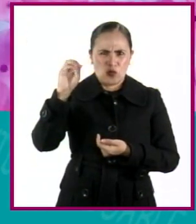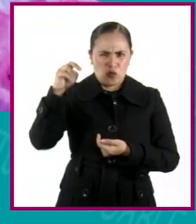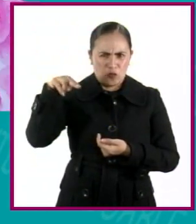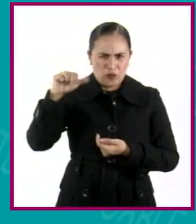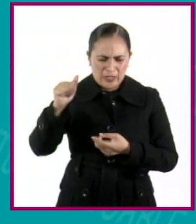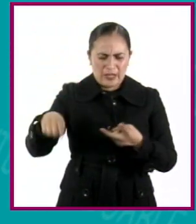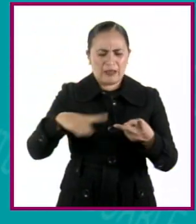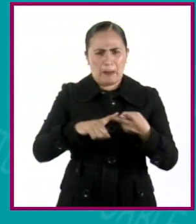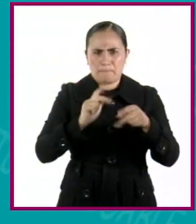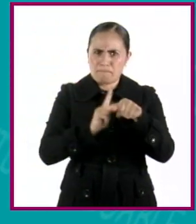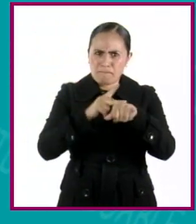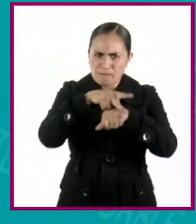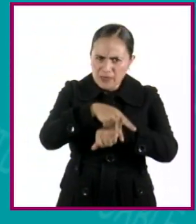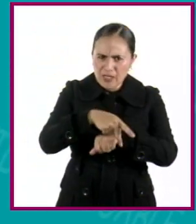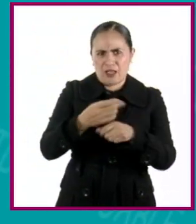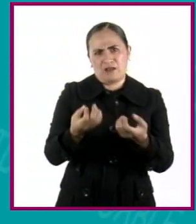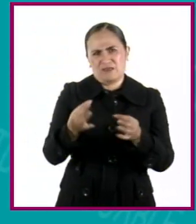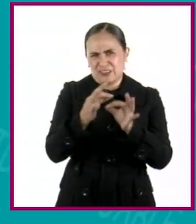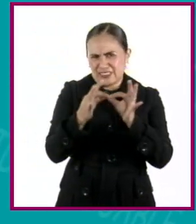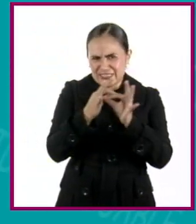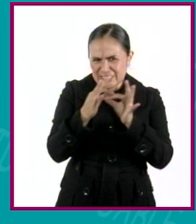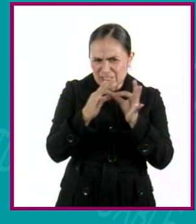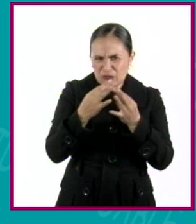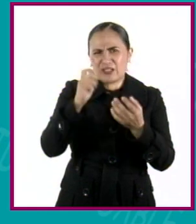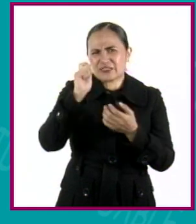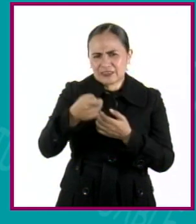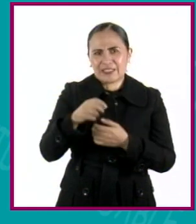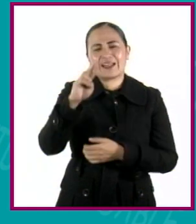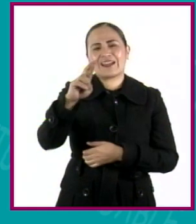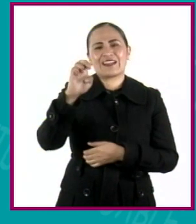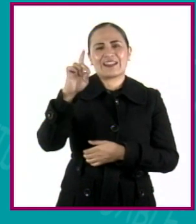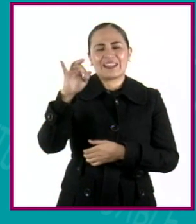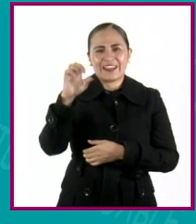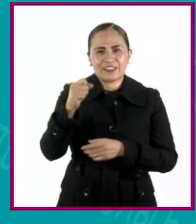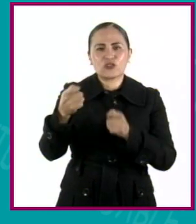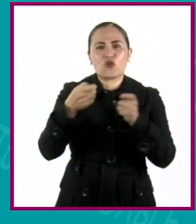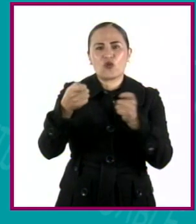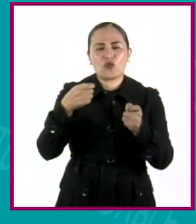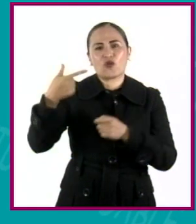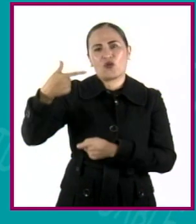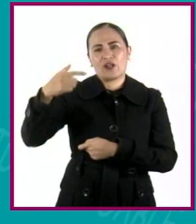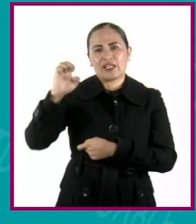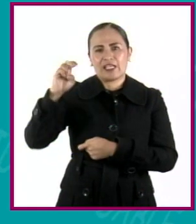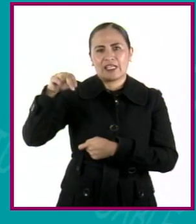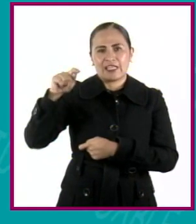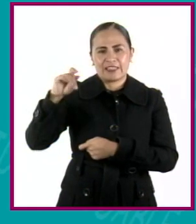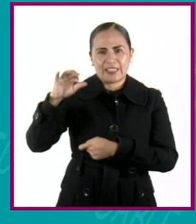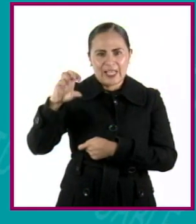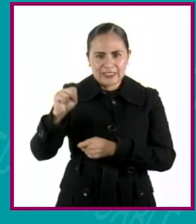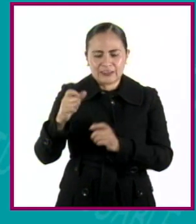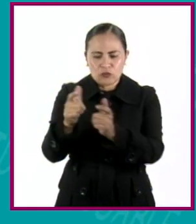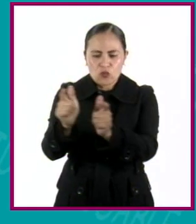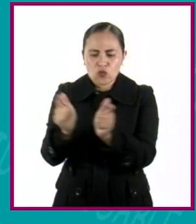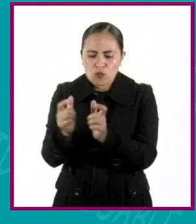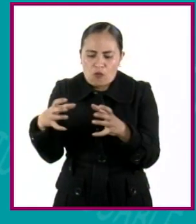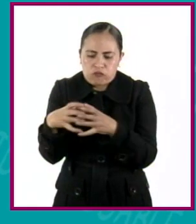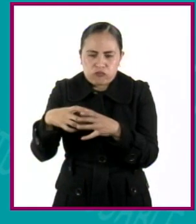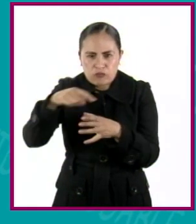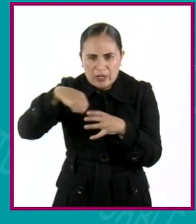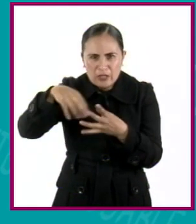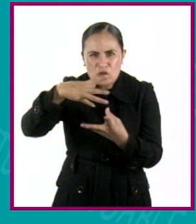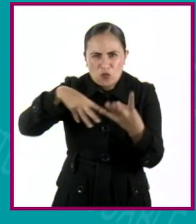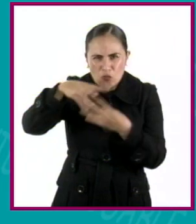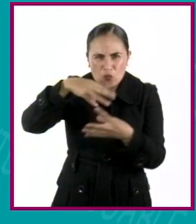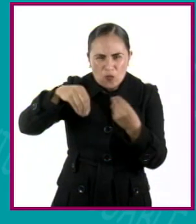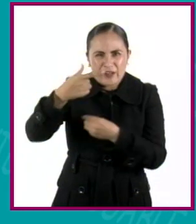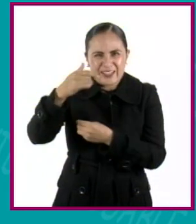célula epitelial? Para eso están las redes de regulación genética, que son conjuntos de genes que interactúan entre sí para